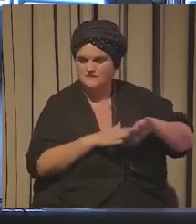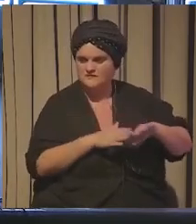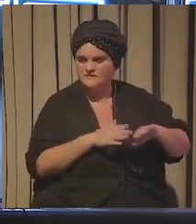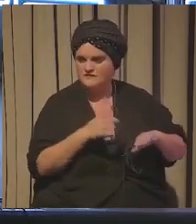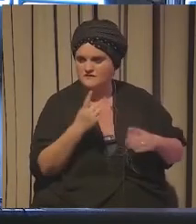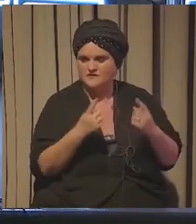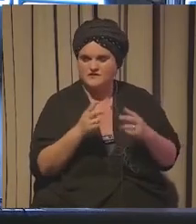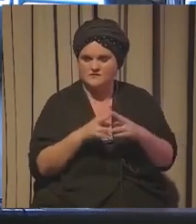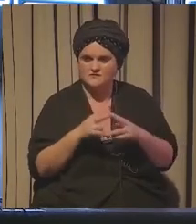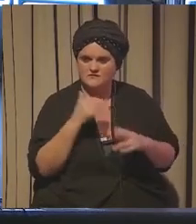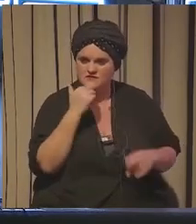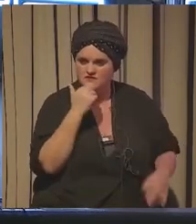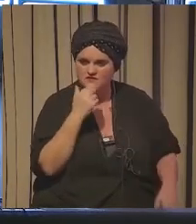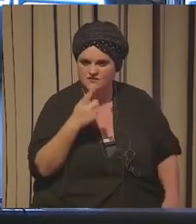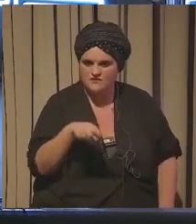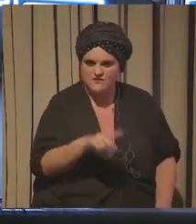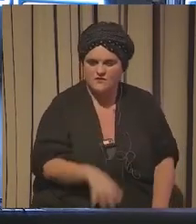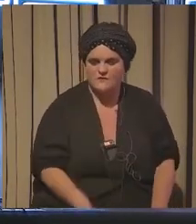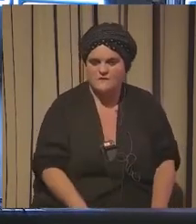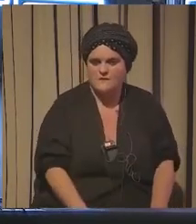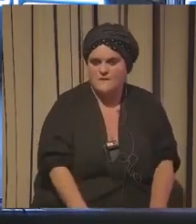público.